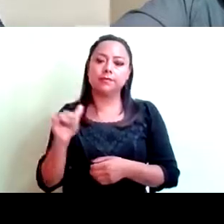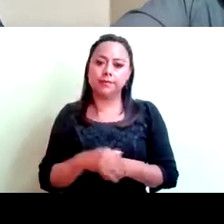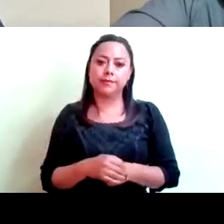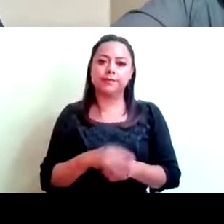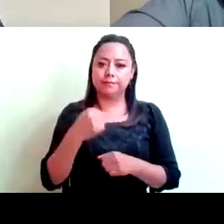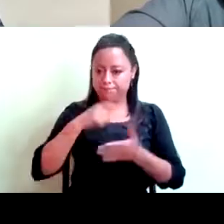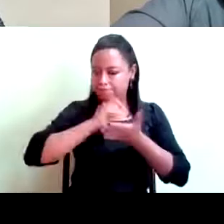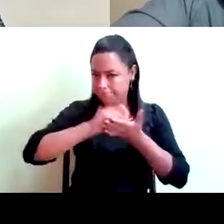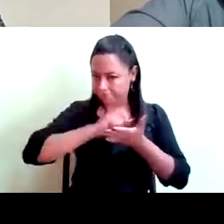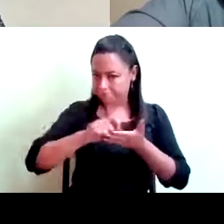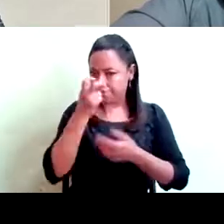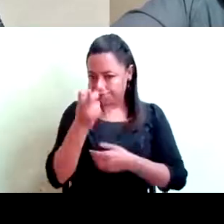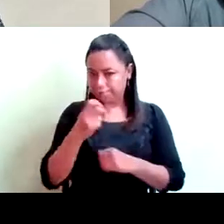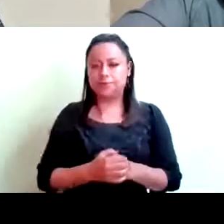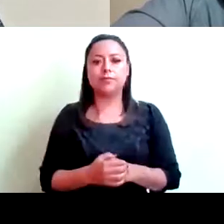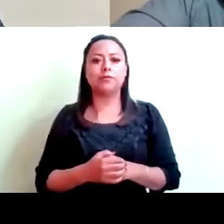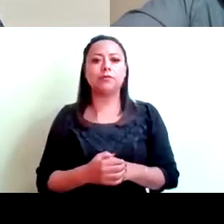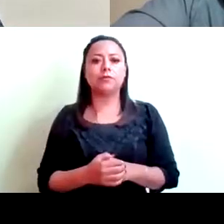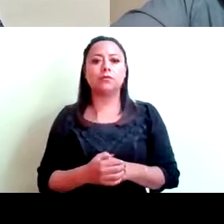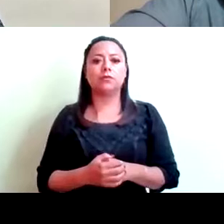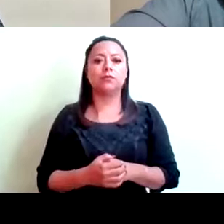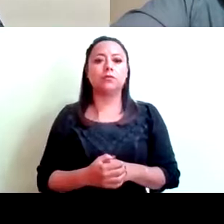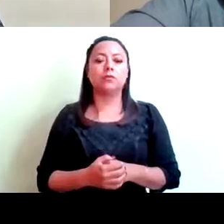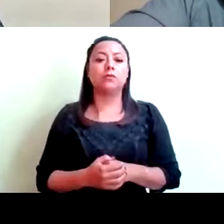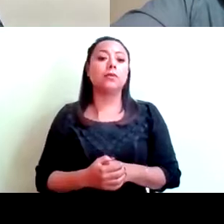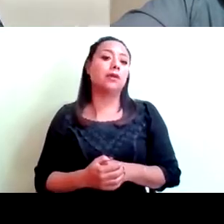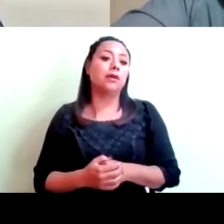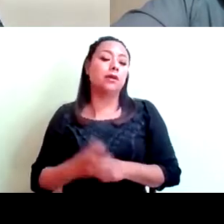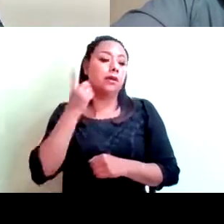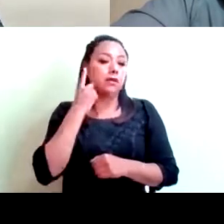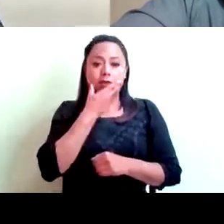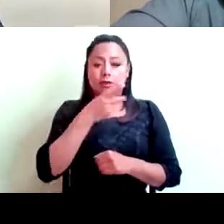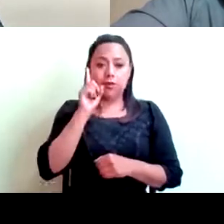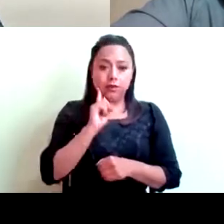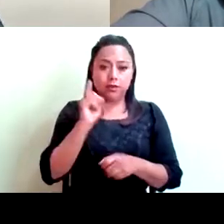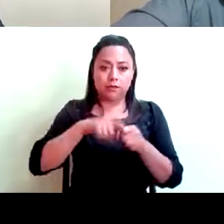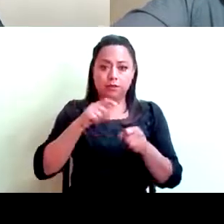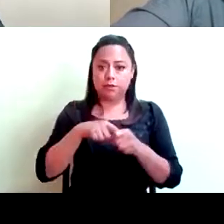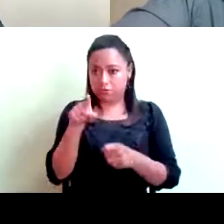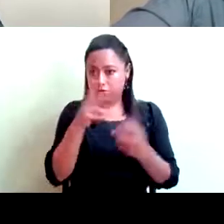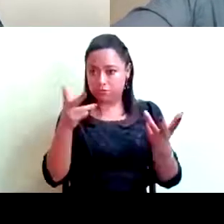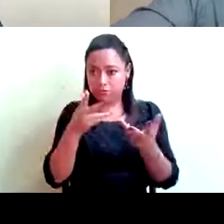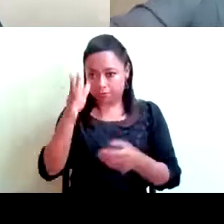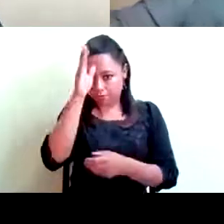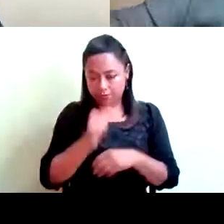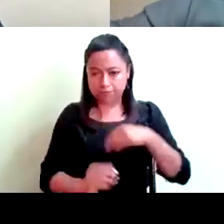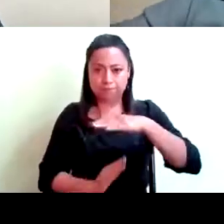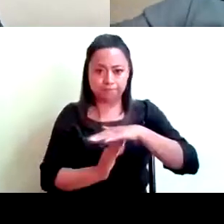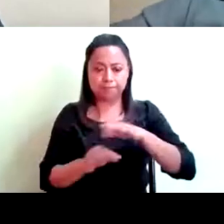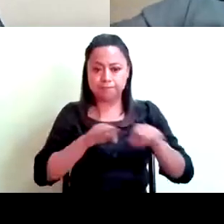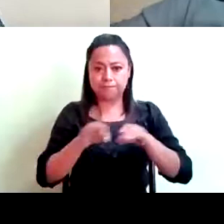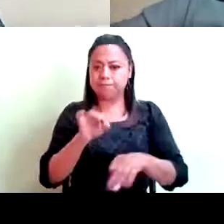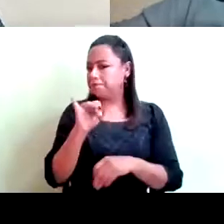Tomo nota de esta situación. ¿Están de acuerdo los diputados presentes en que hagamos una mesa de trabajo? Totalmente de acuerdo.